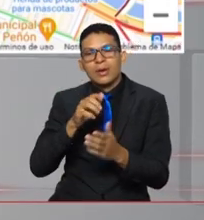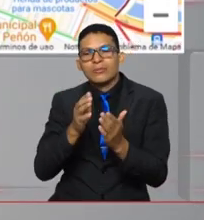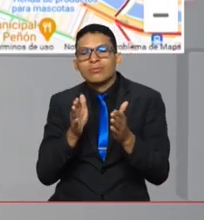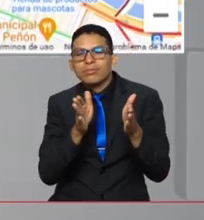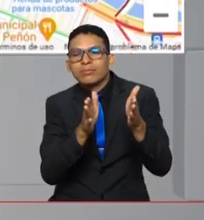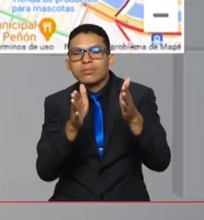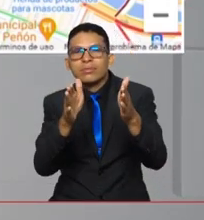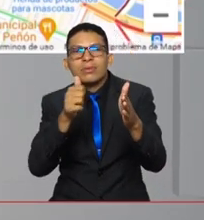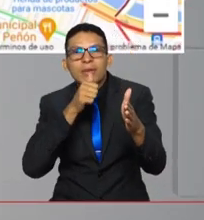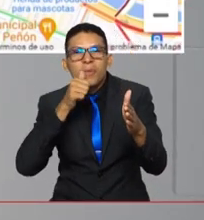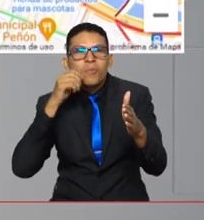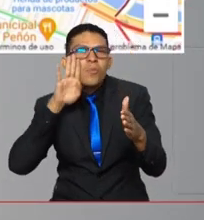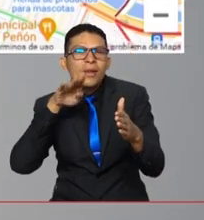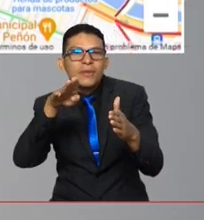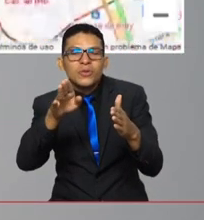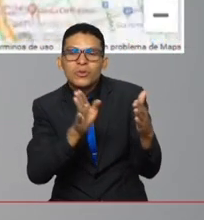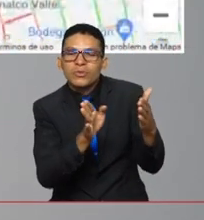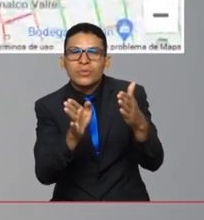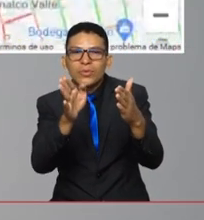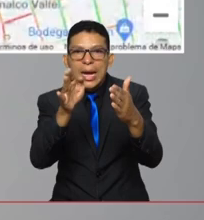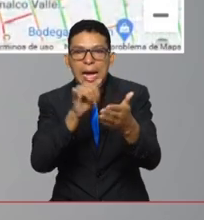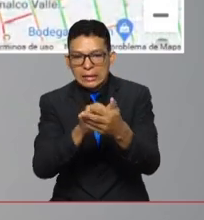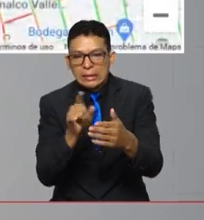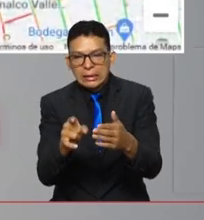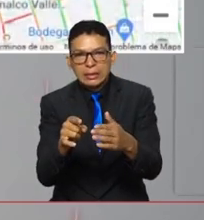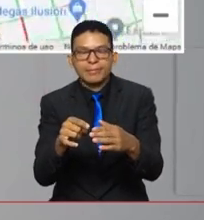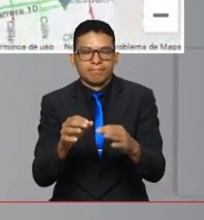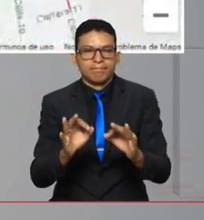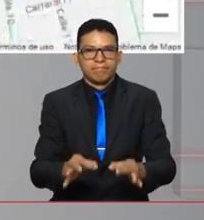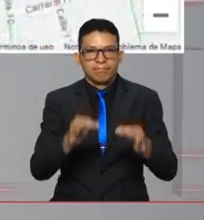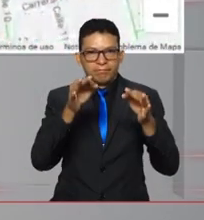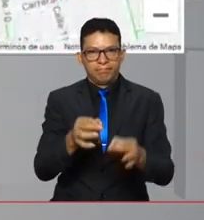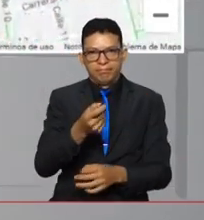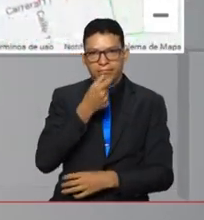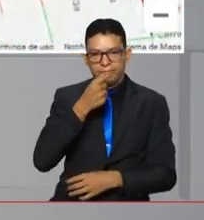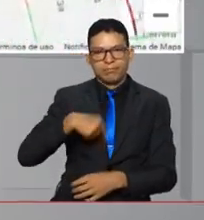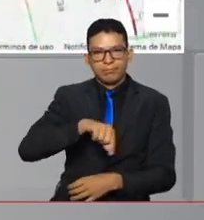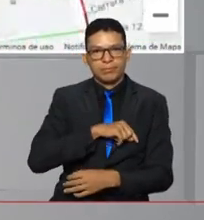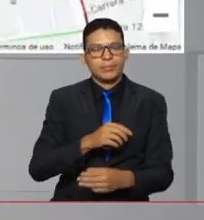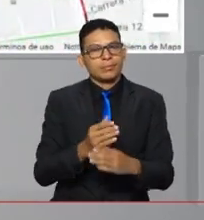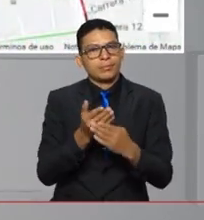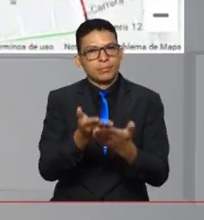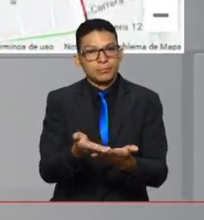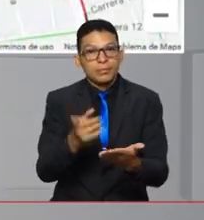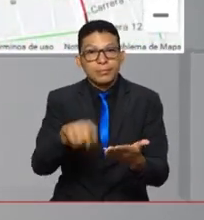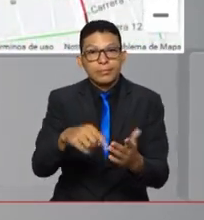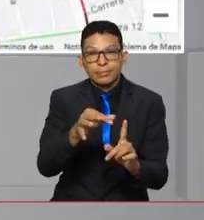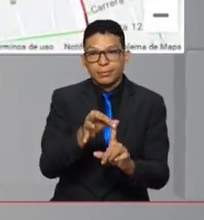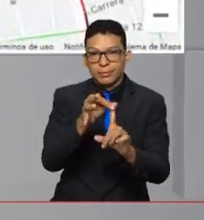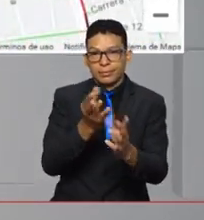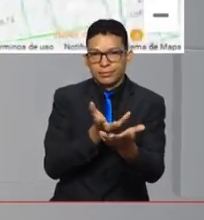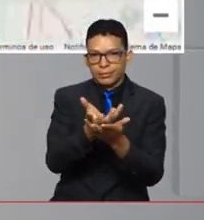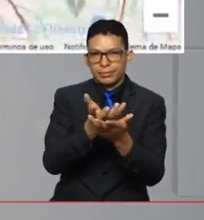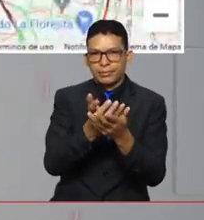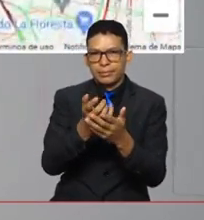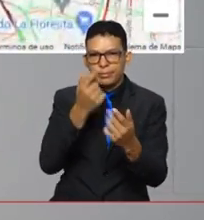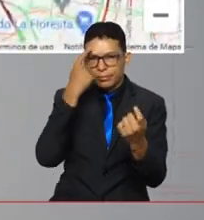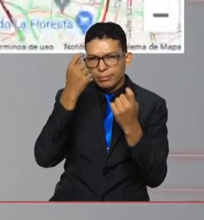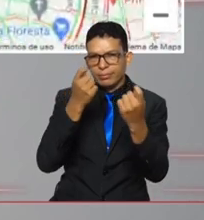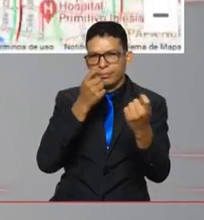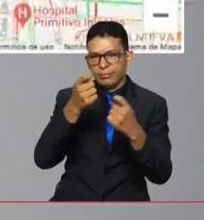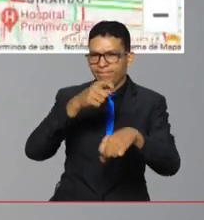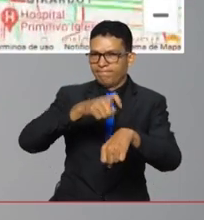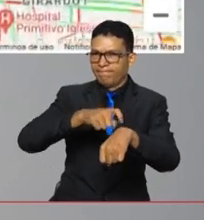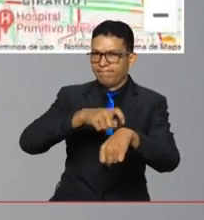Como siempre, las autoridades están regulando para garantizar la seguridad vial. Damos recomendaciones especiales, manejo de tiempo. Por